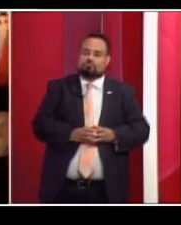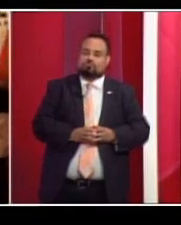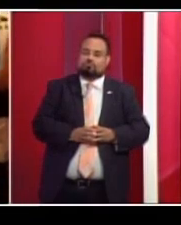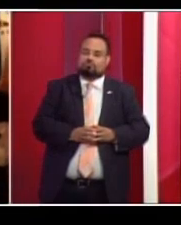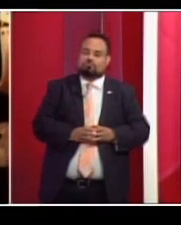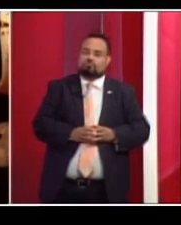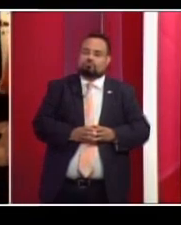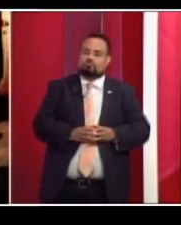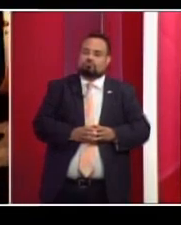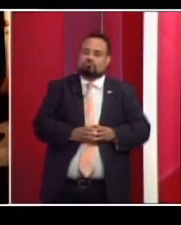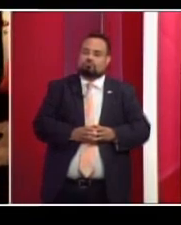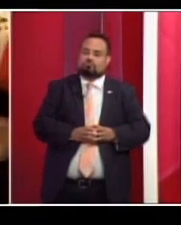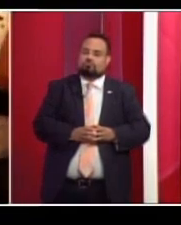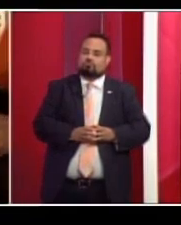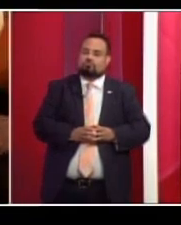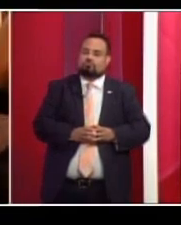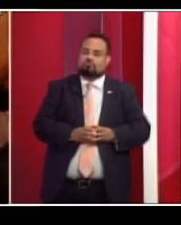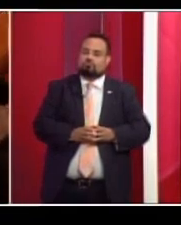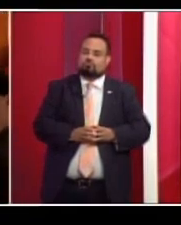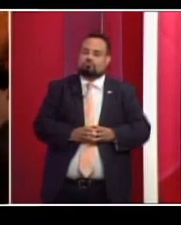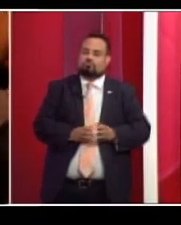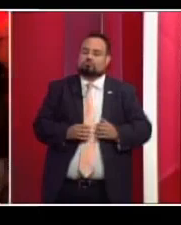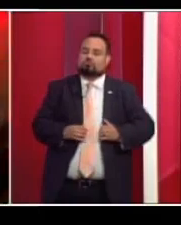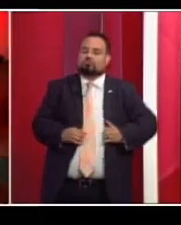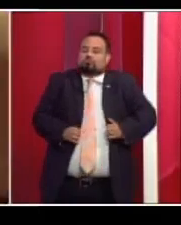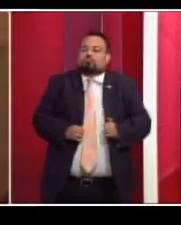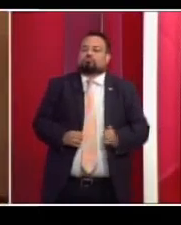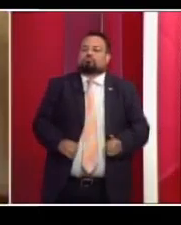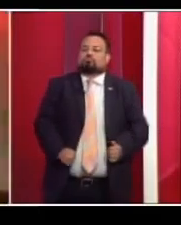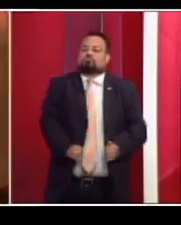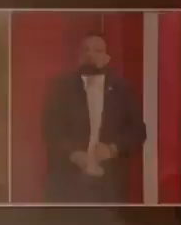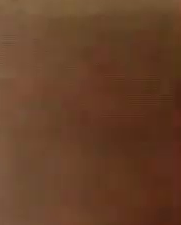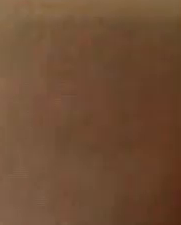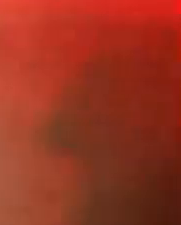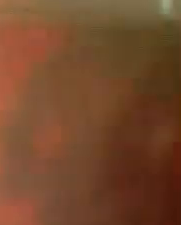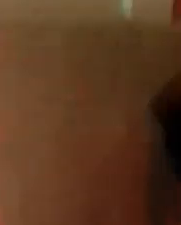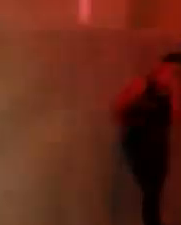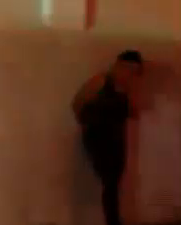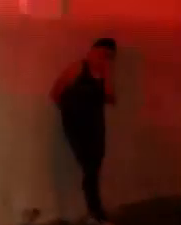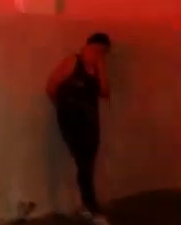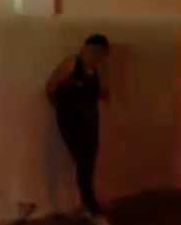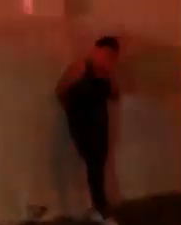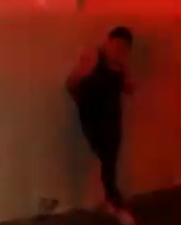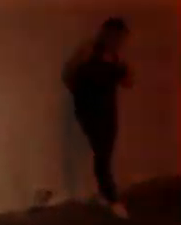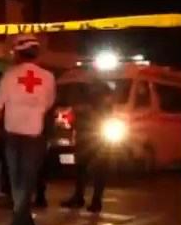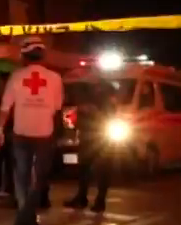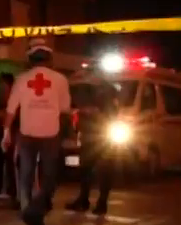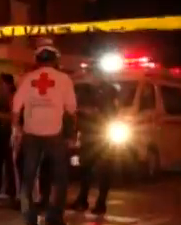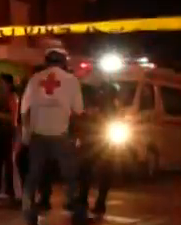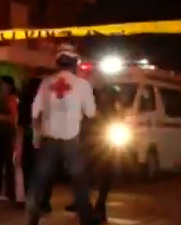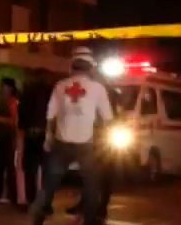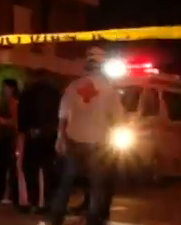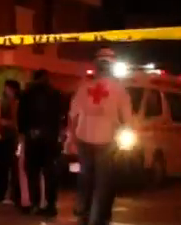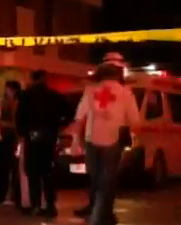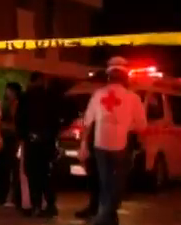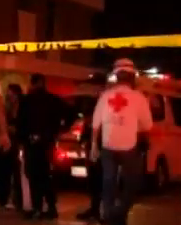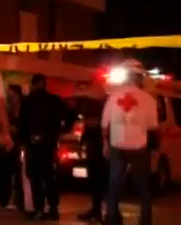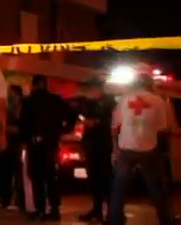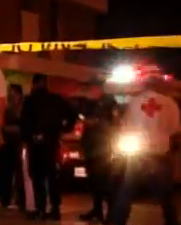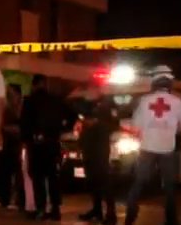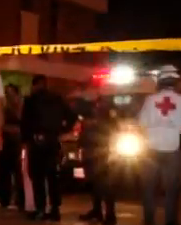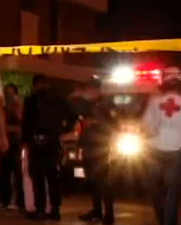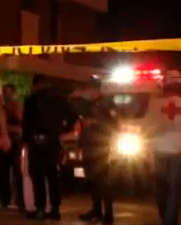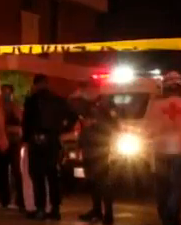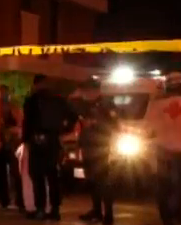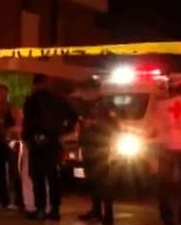niñas que tienen pues ciertos conflictos de rebeldía de la conducta está en un área aparte que